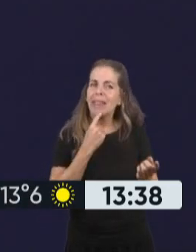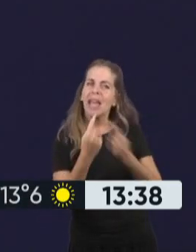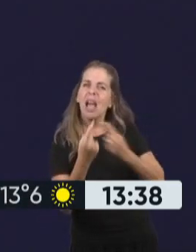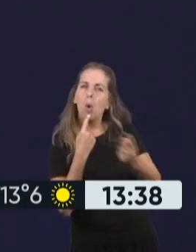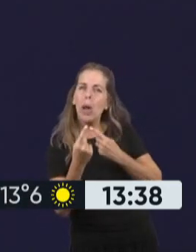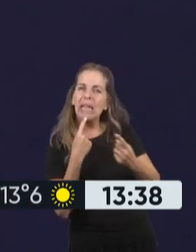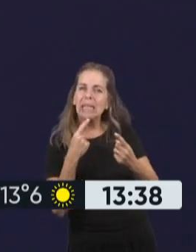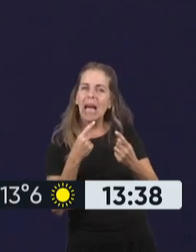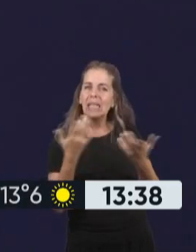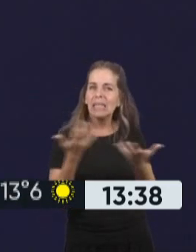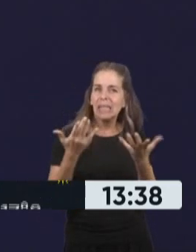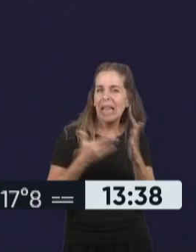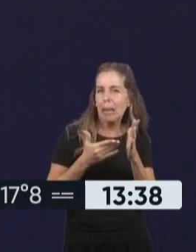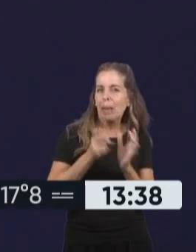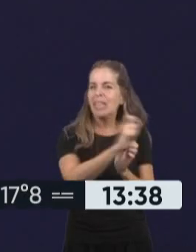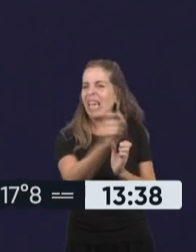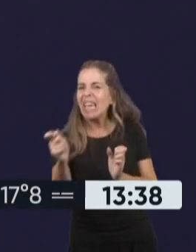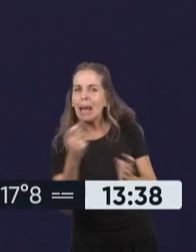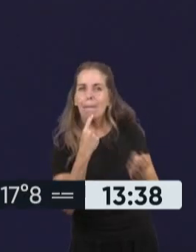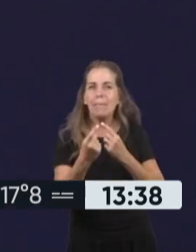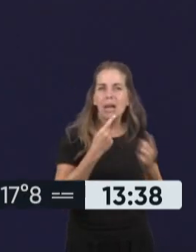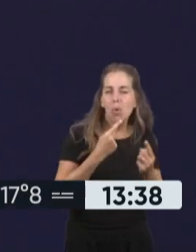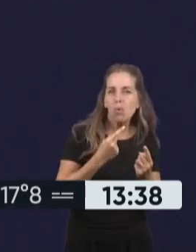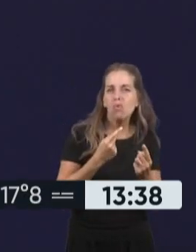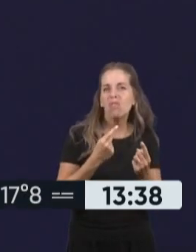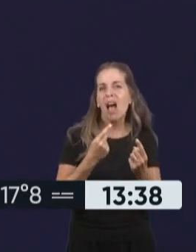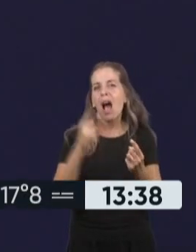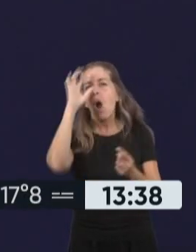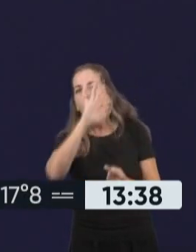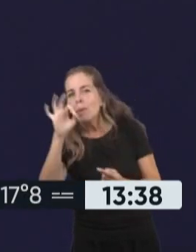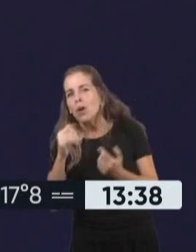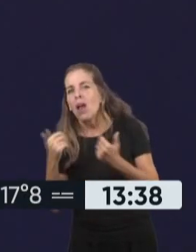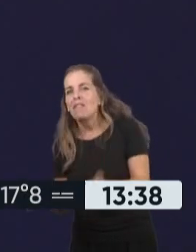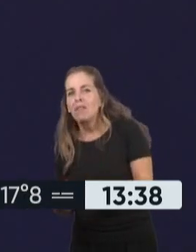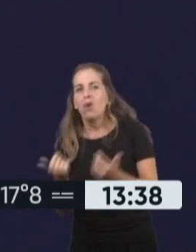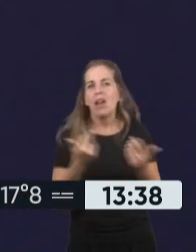cuidado a veces la fuente y cómo se hacen y cuál es el sesgo que tienen,